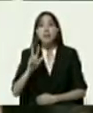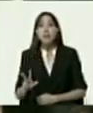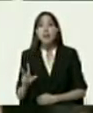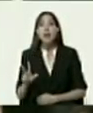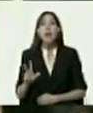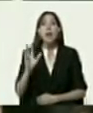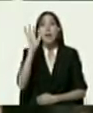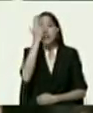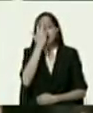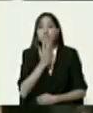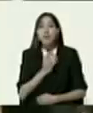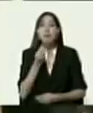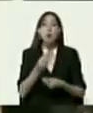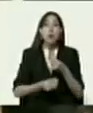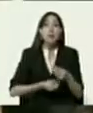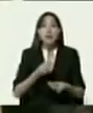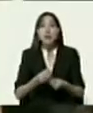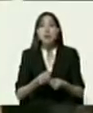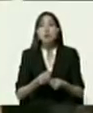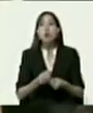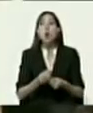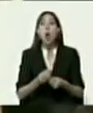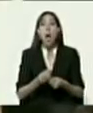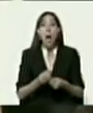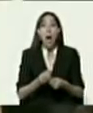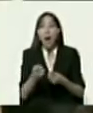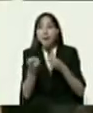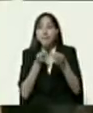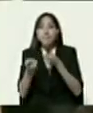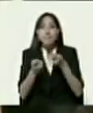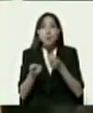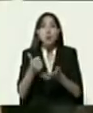trató de forzar ayuda supuestamente humanitaria, que no